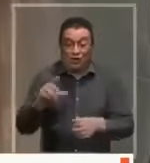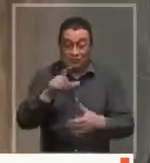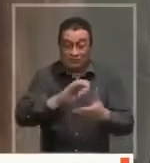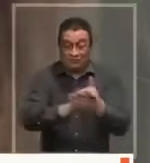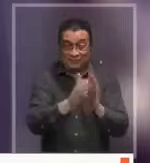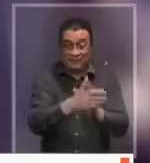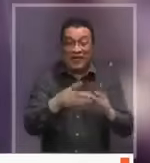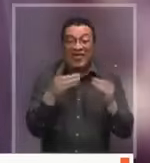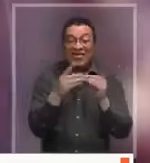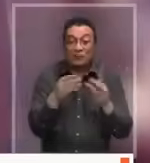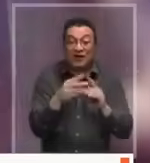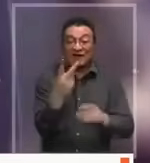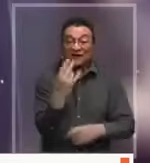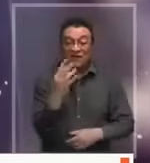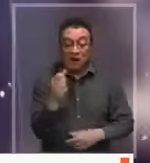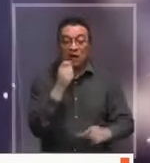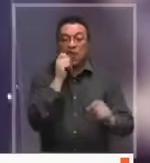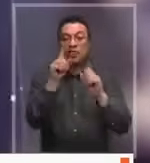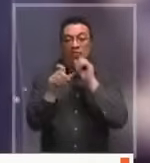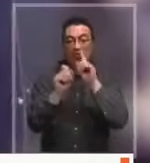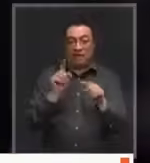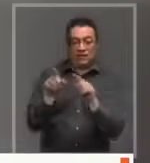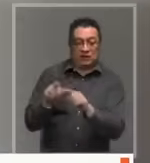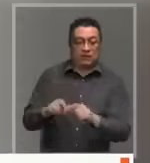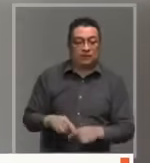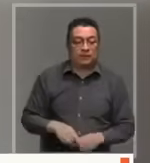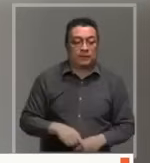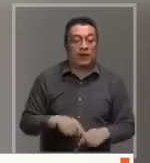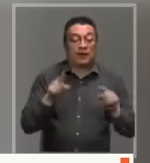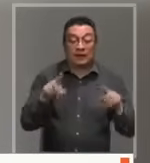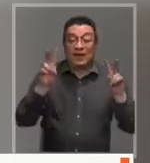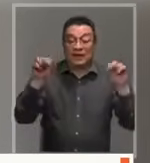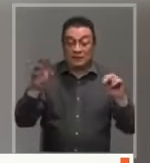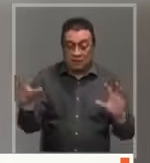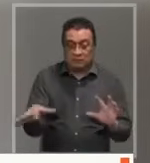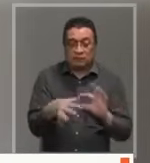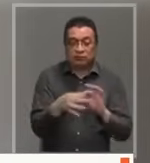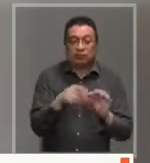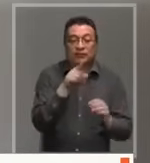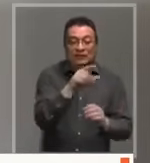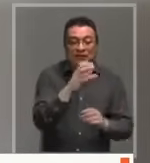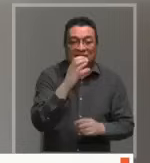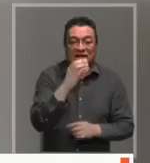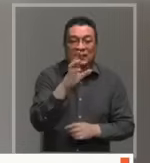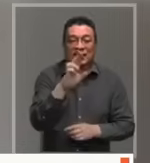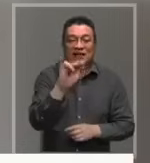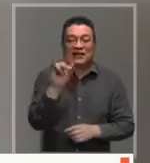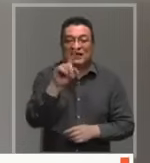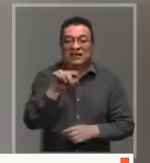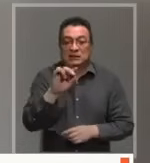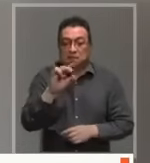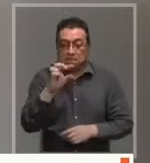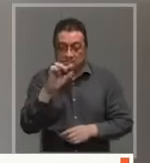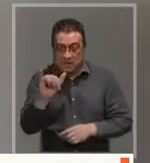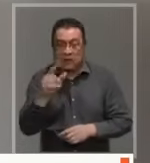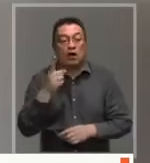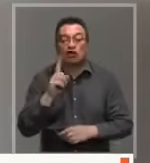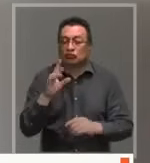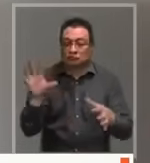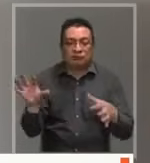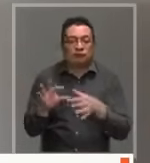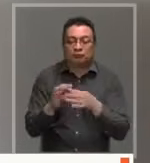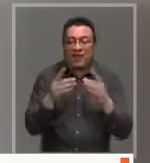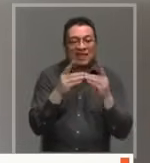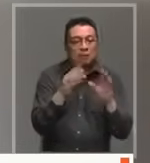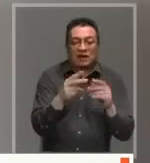caso Democracia Viva, se defienden. La causa vinculada al ex subdere Miguel Crispi, por lo que tenemos conocimiento, ya no está vinculada al caso